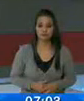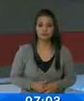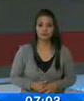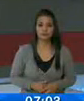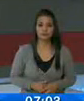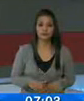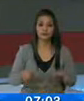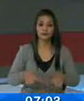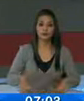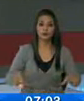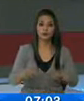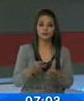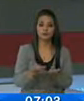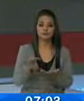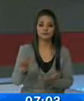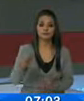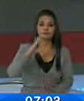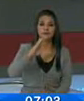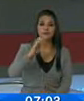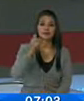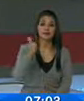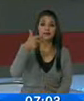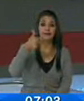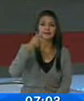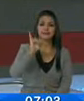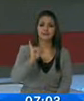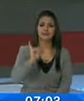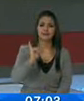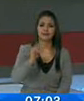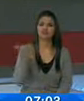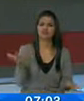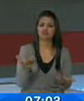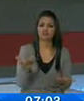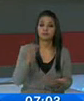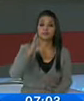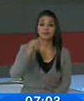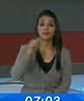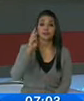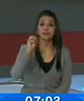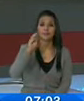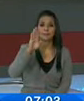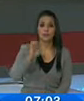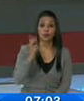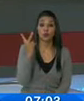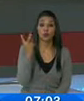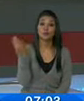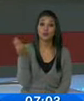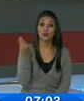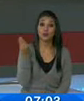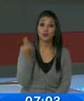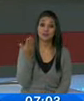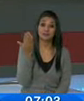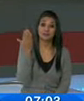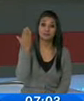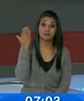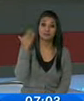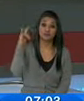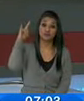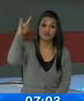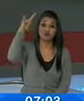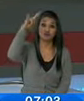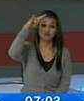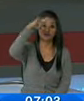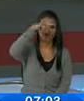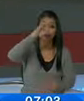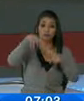En la zona rural de El Cachi, esto es del cantón Tambo, fueron enterrados los dos adolescentes que fallecieron al caer en el tren